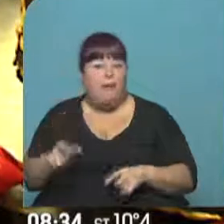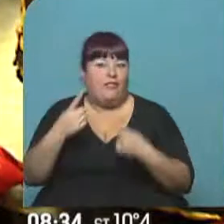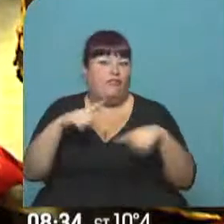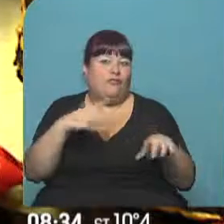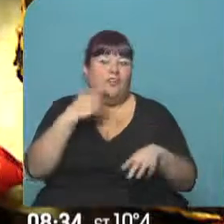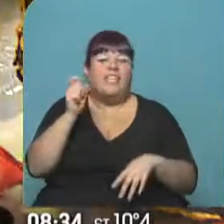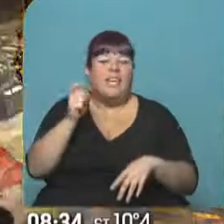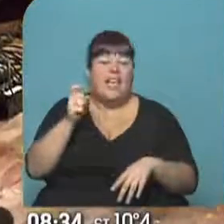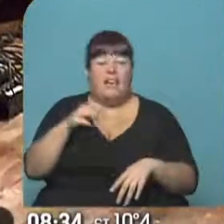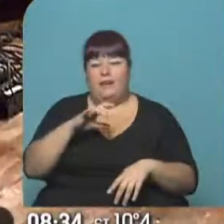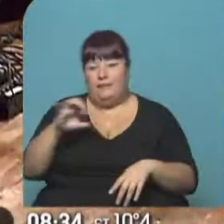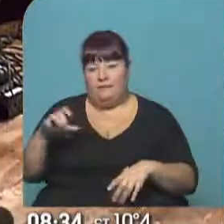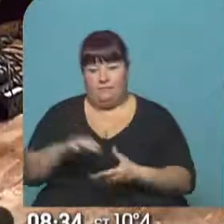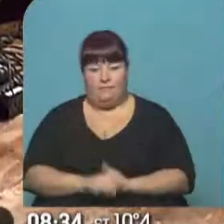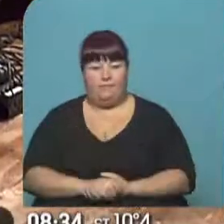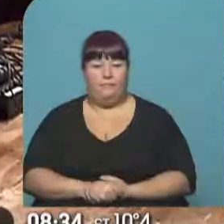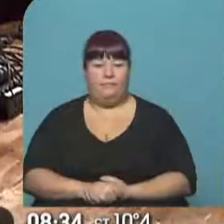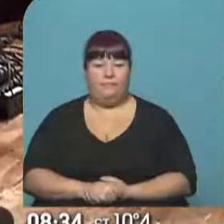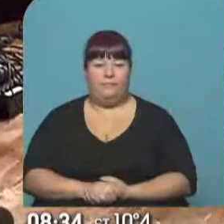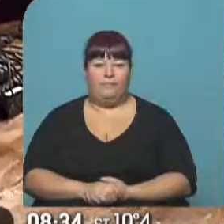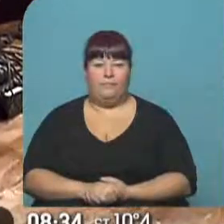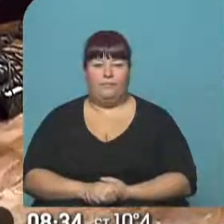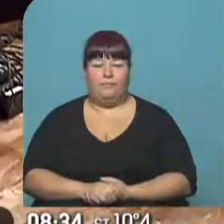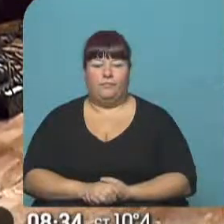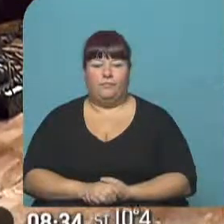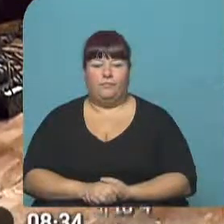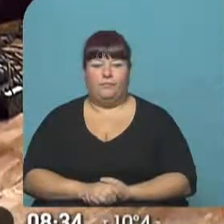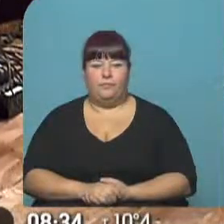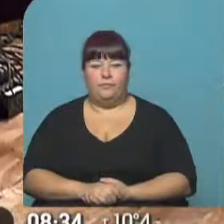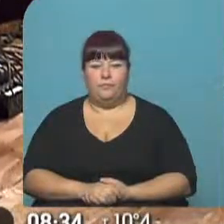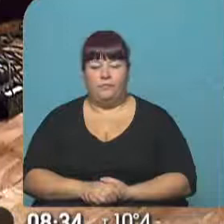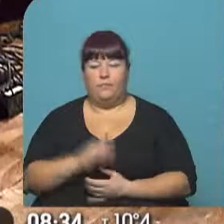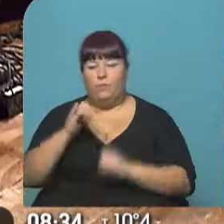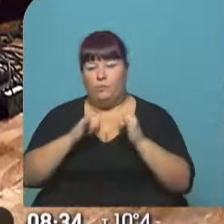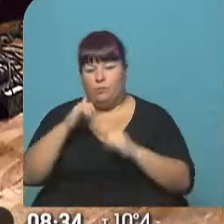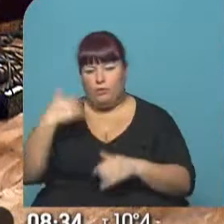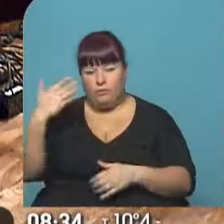extravagante que fue Yaya Gabor. Regresa al cabaret o él contará